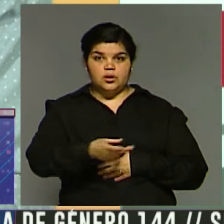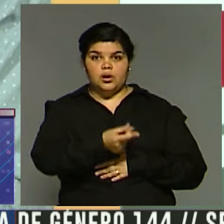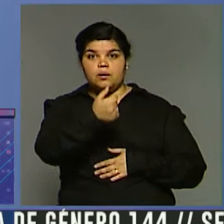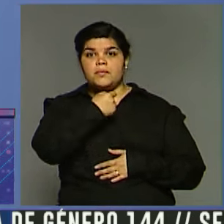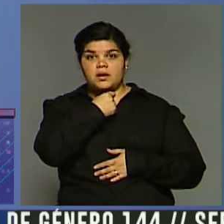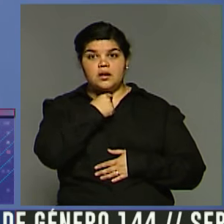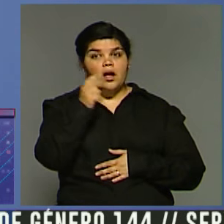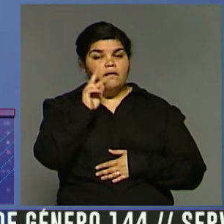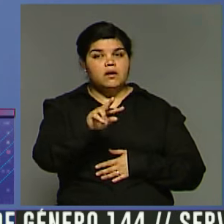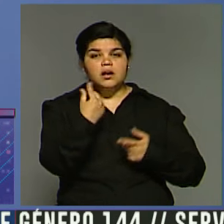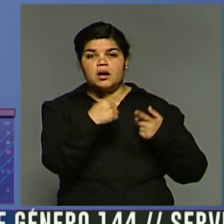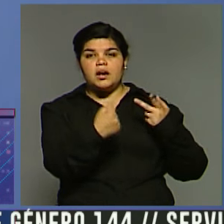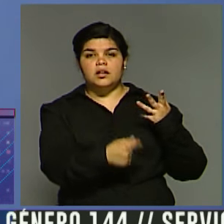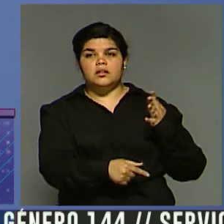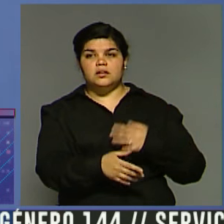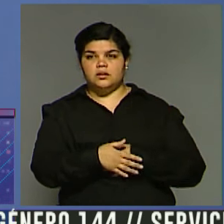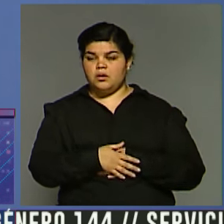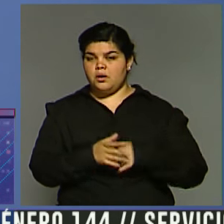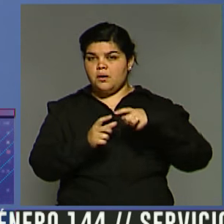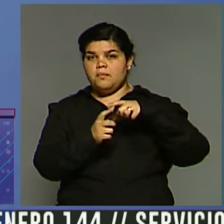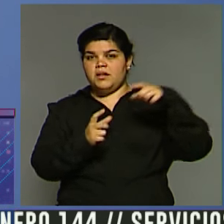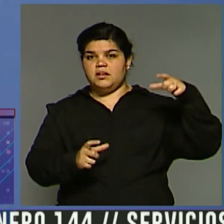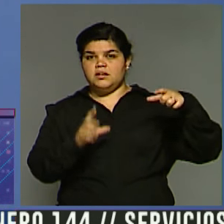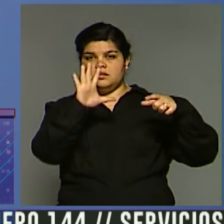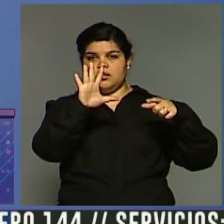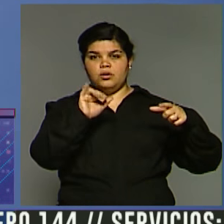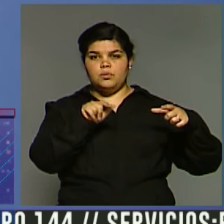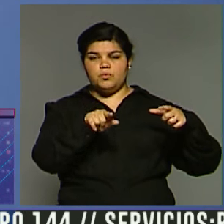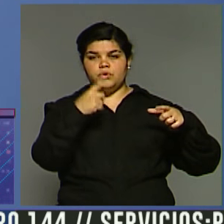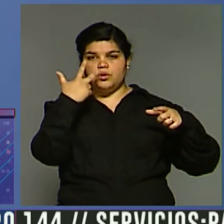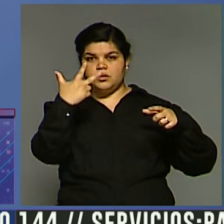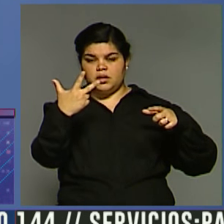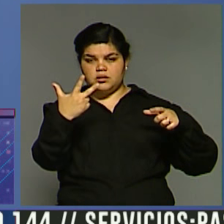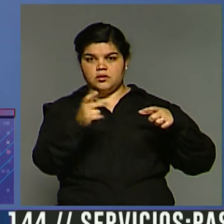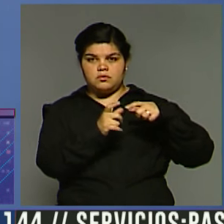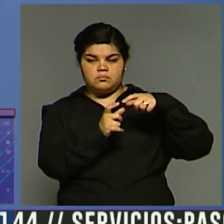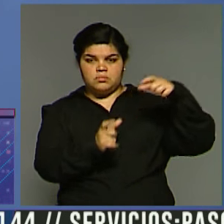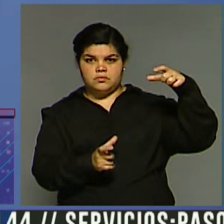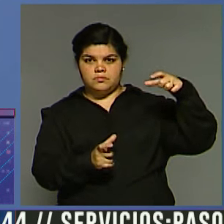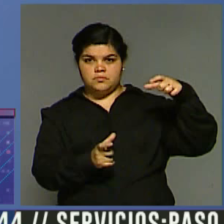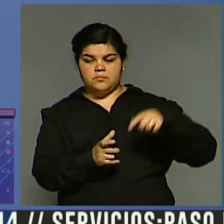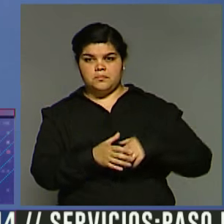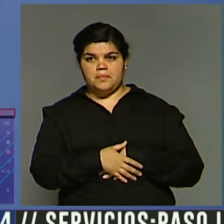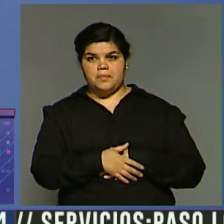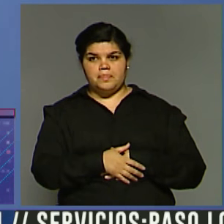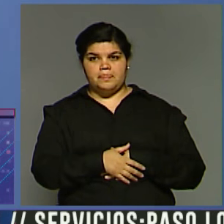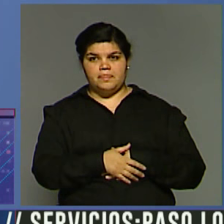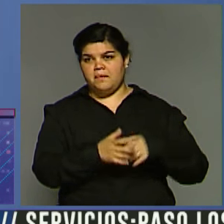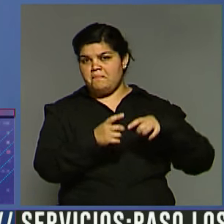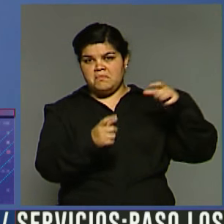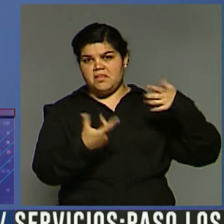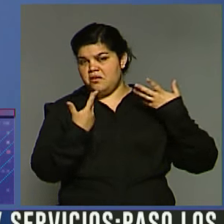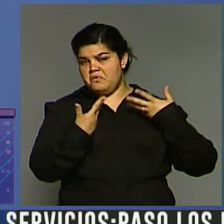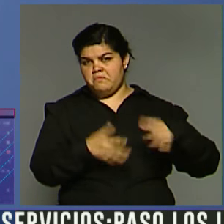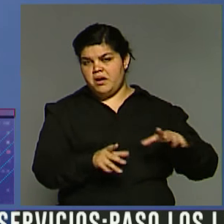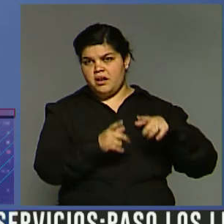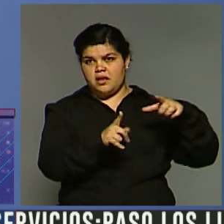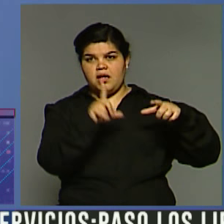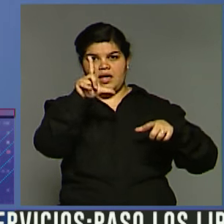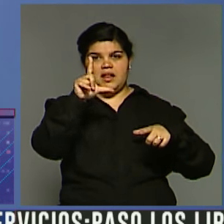tiene? Bueno, tenemos una pantalla de 5.3 pulgadas, uh-huh. o sea, la pantalla es convencional, es una pantalla